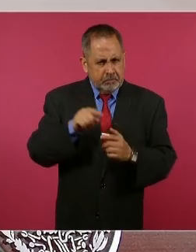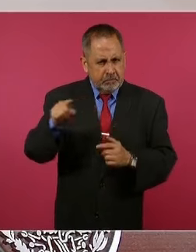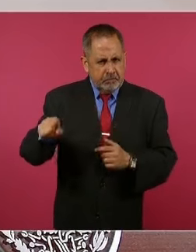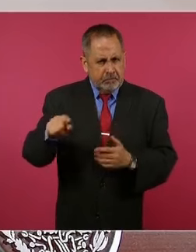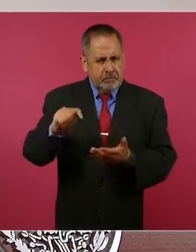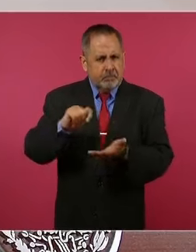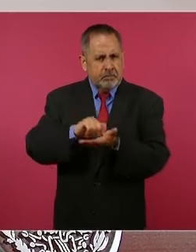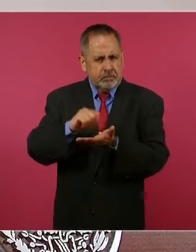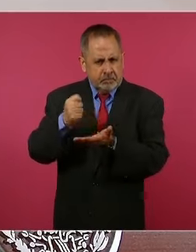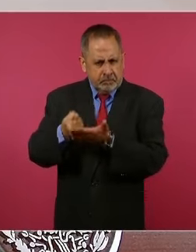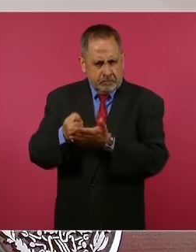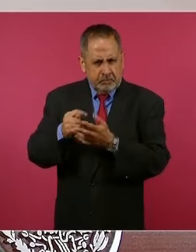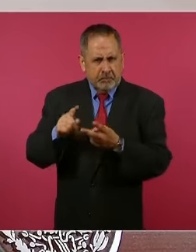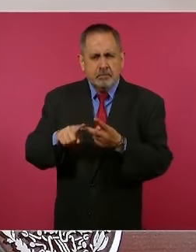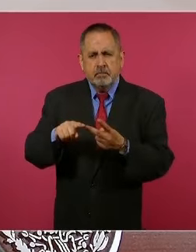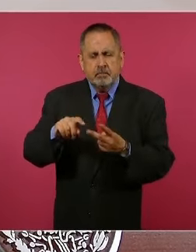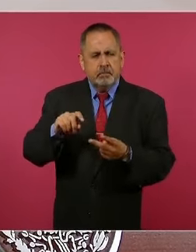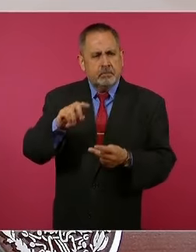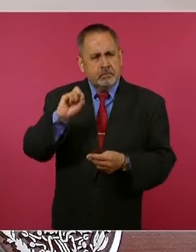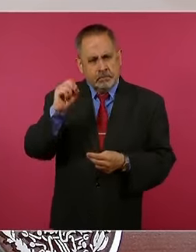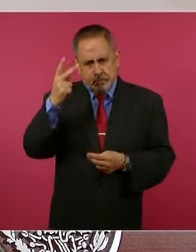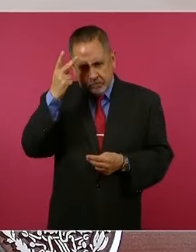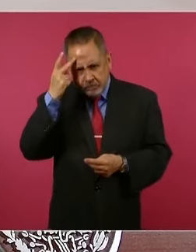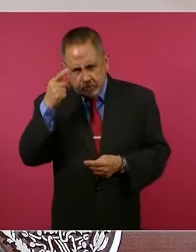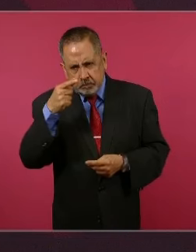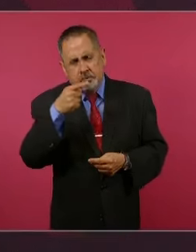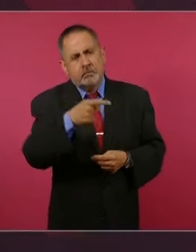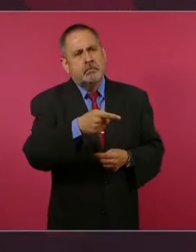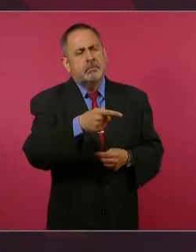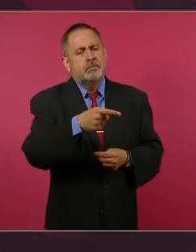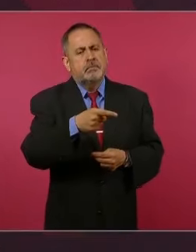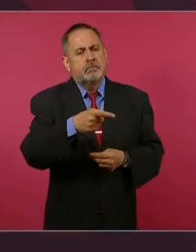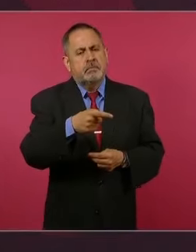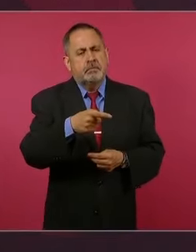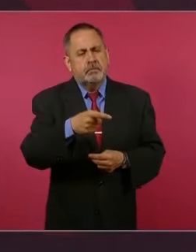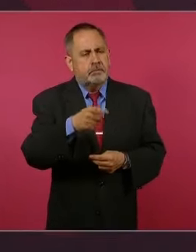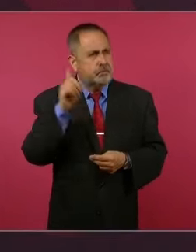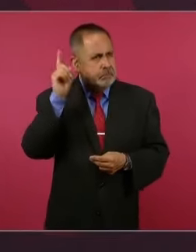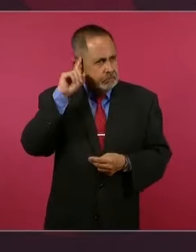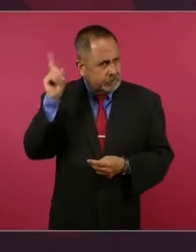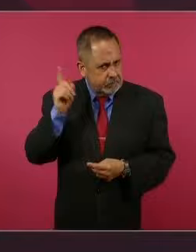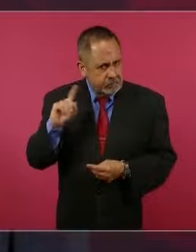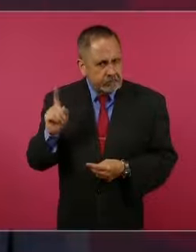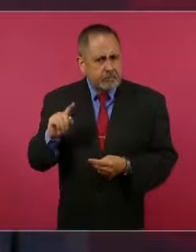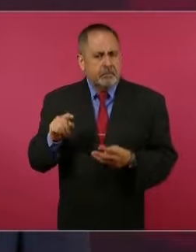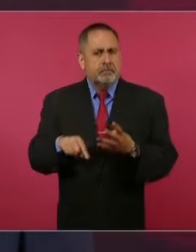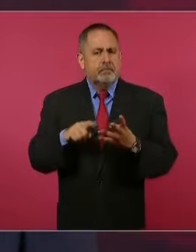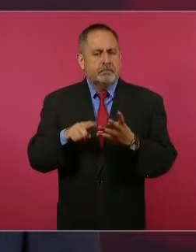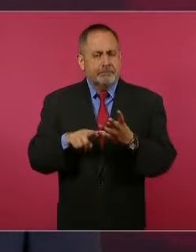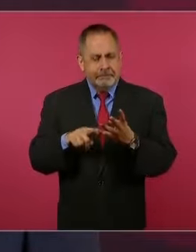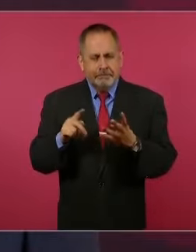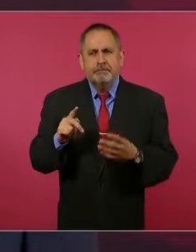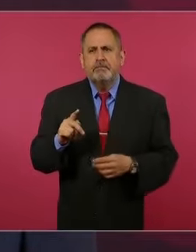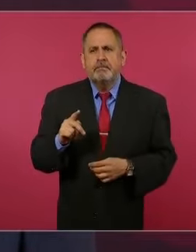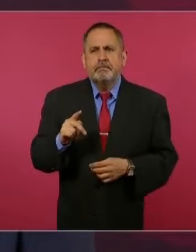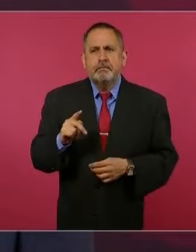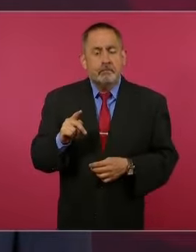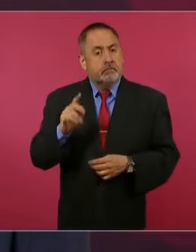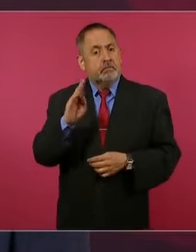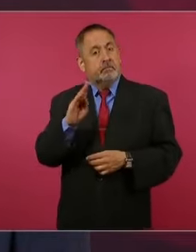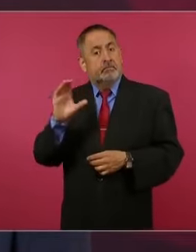Tamaulipas voy a estar en San Luis Zacatecas voy a estar en